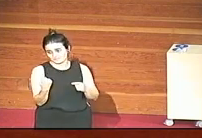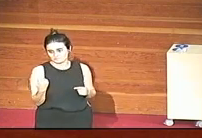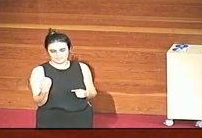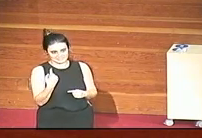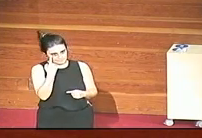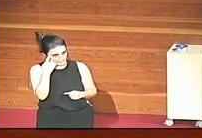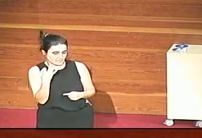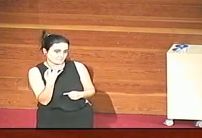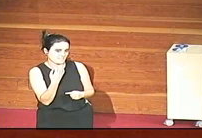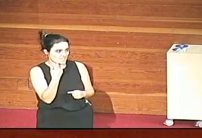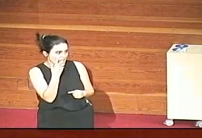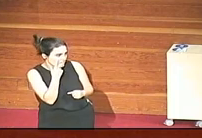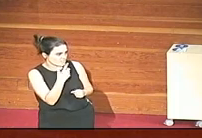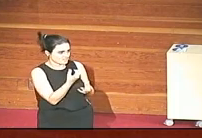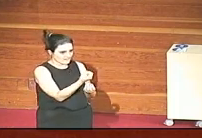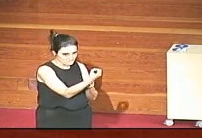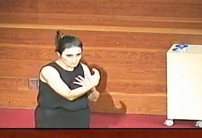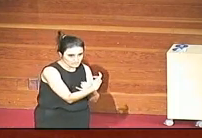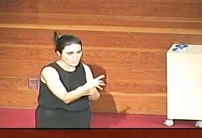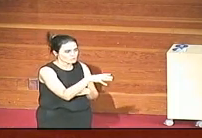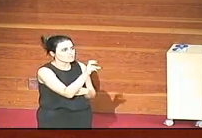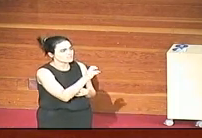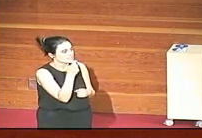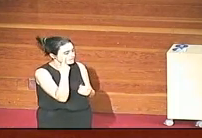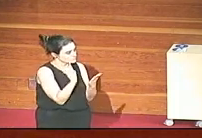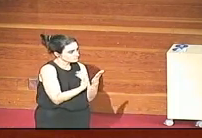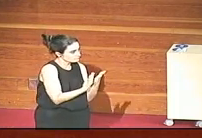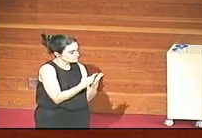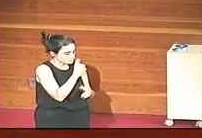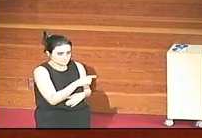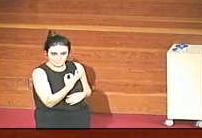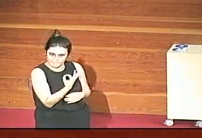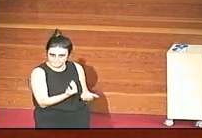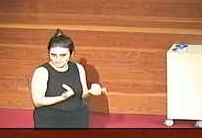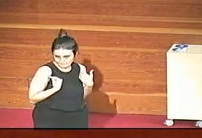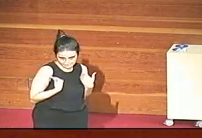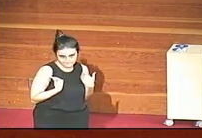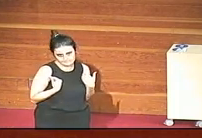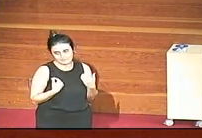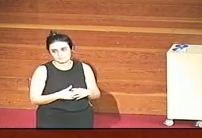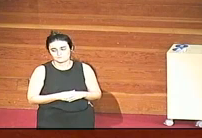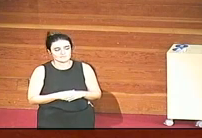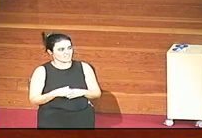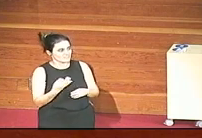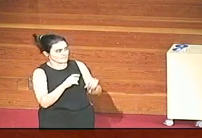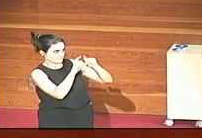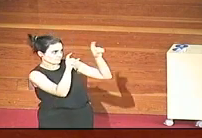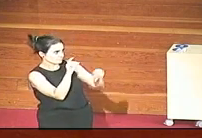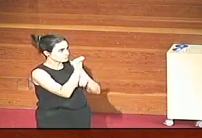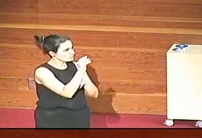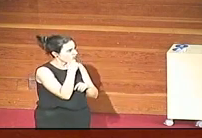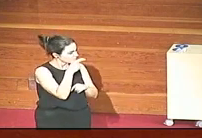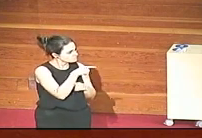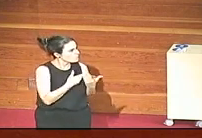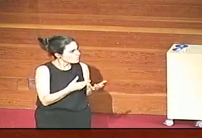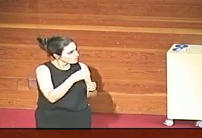que contrastar las fuentes sabe que tiene que bueno obviamente a preguntarle a la empresa que ha pasado que